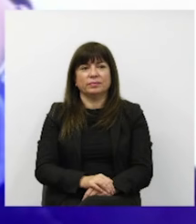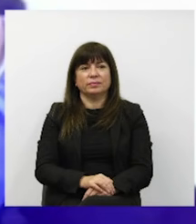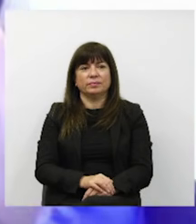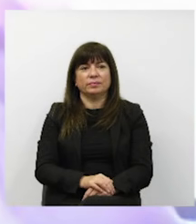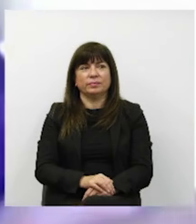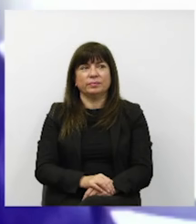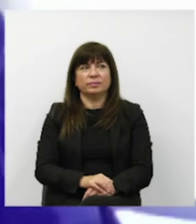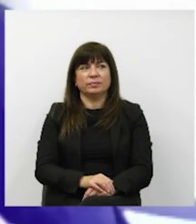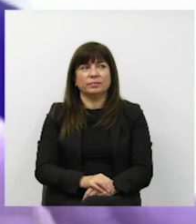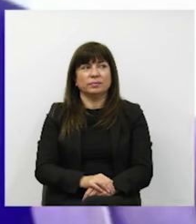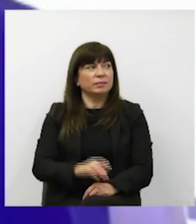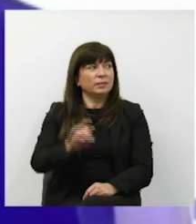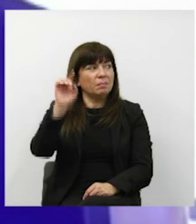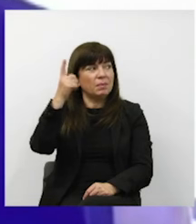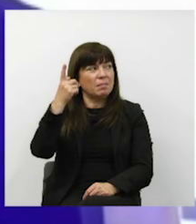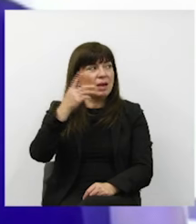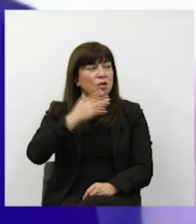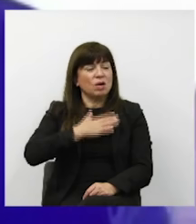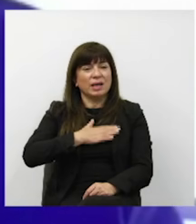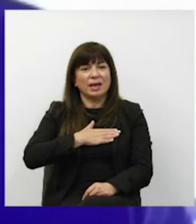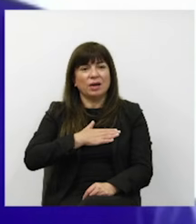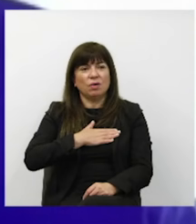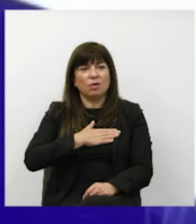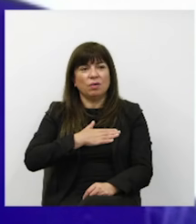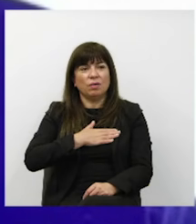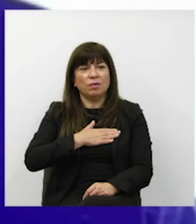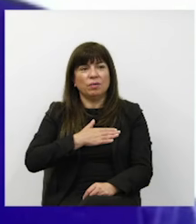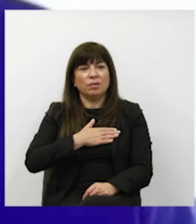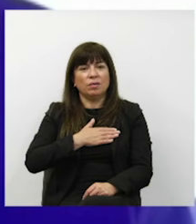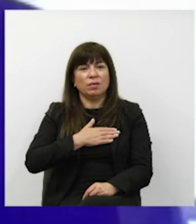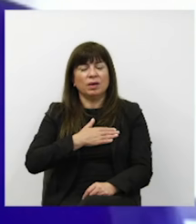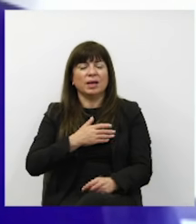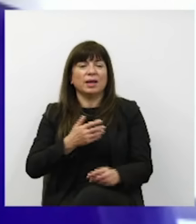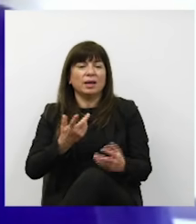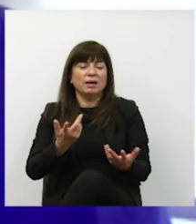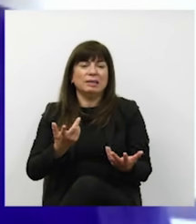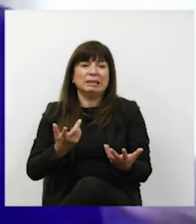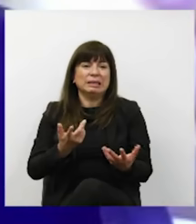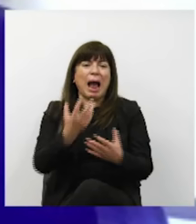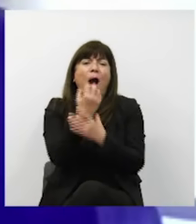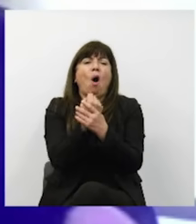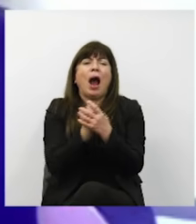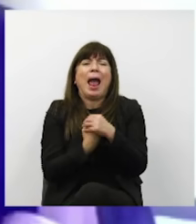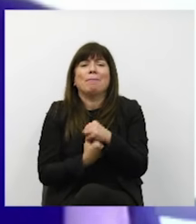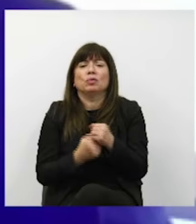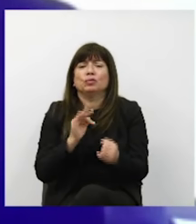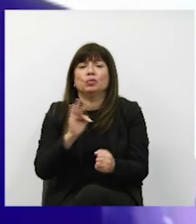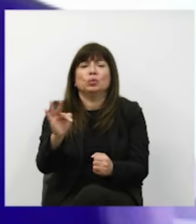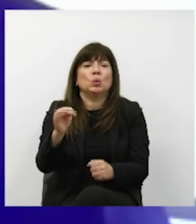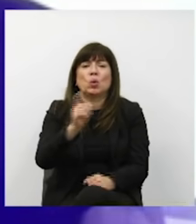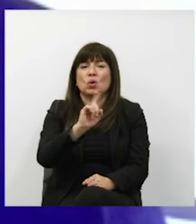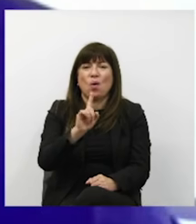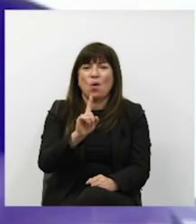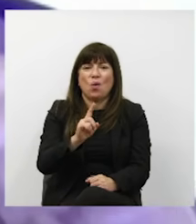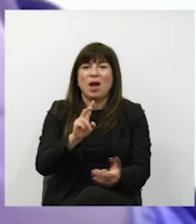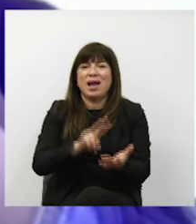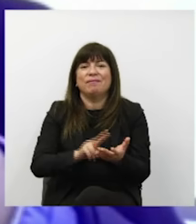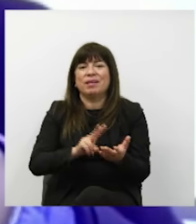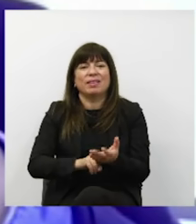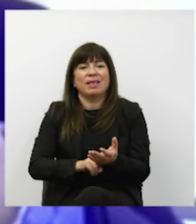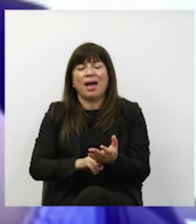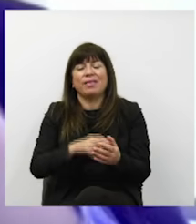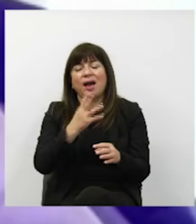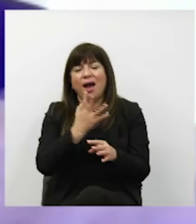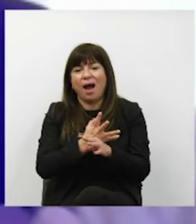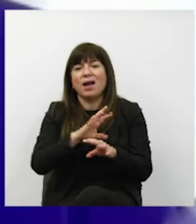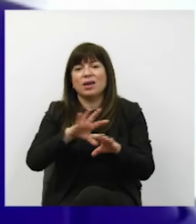Del mismo modo. Primero, quiero que no parezcamos como la orquesta del Titanic, que estamos hablando, digamos, del futuro, y cuando todavía la verdad de las cosas es que no estamos